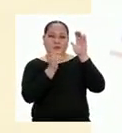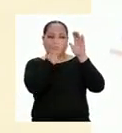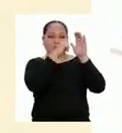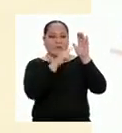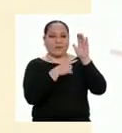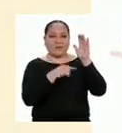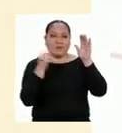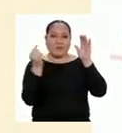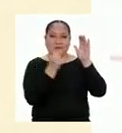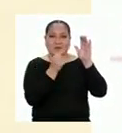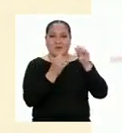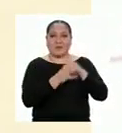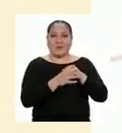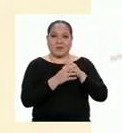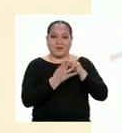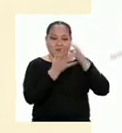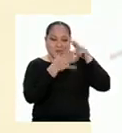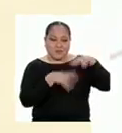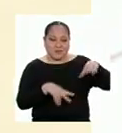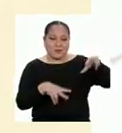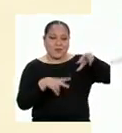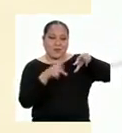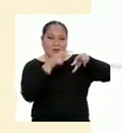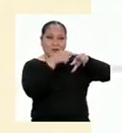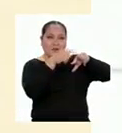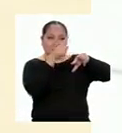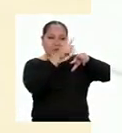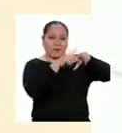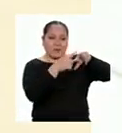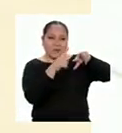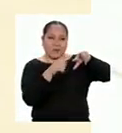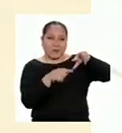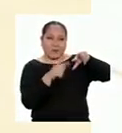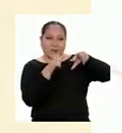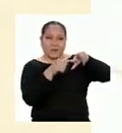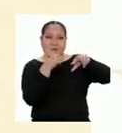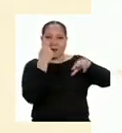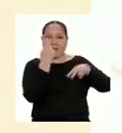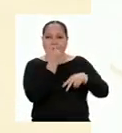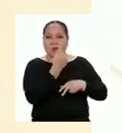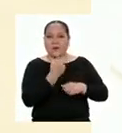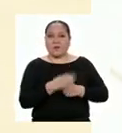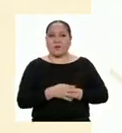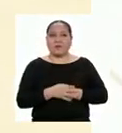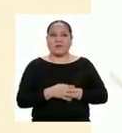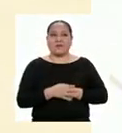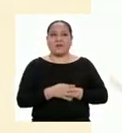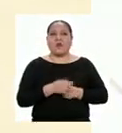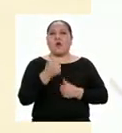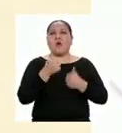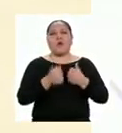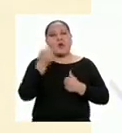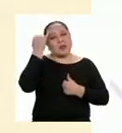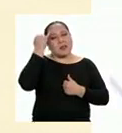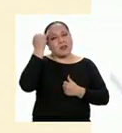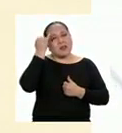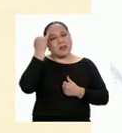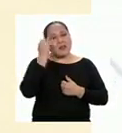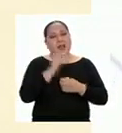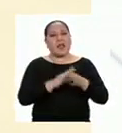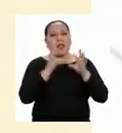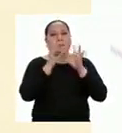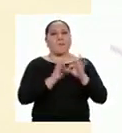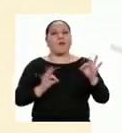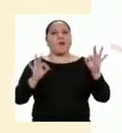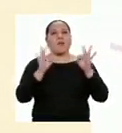A partir de esta abriremos 3 más, una por cada texto analizado. ¿Cuál sería la idea principal de todo